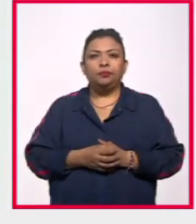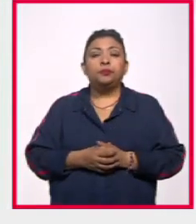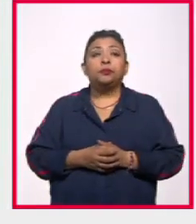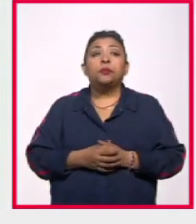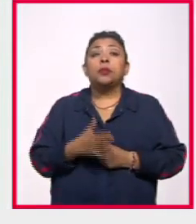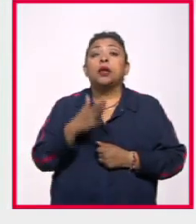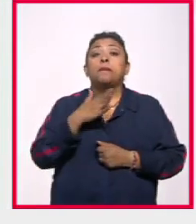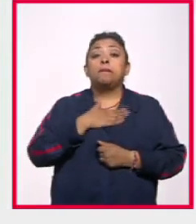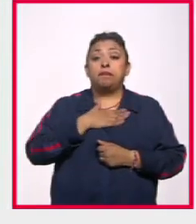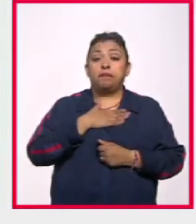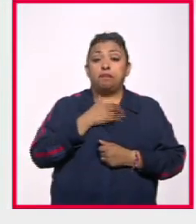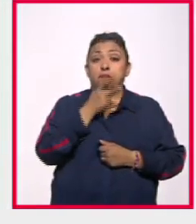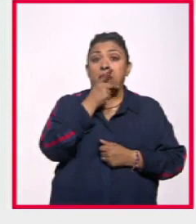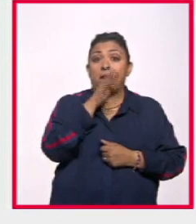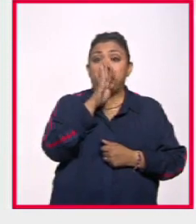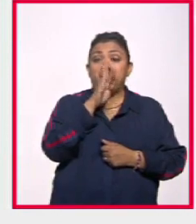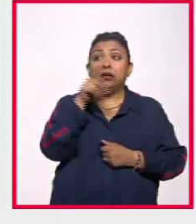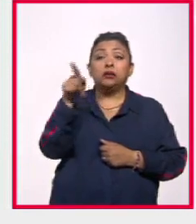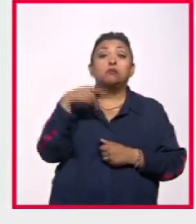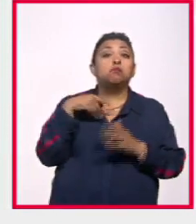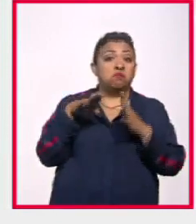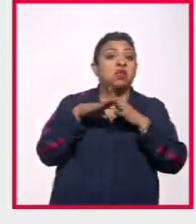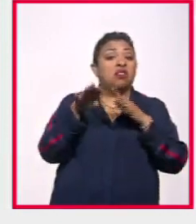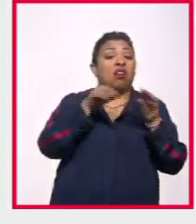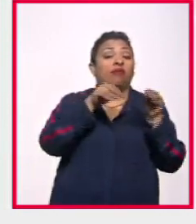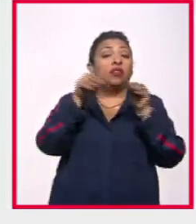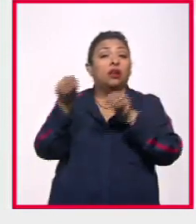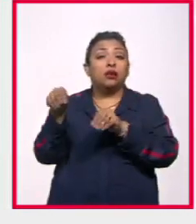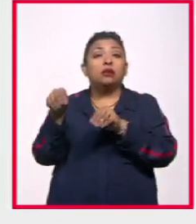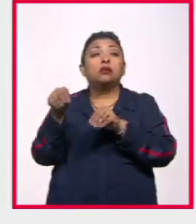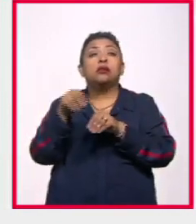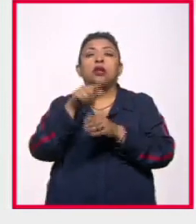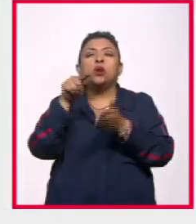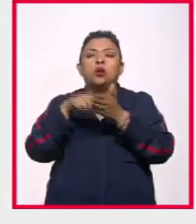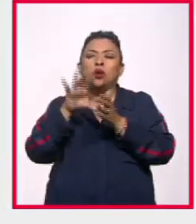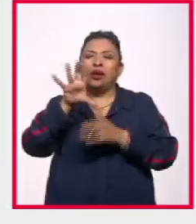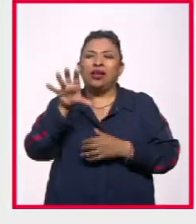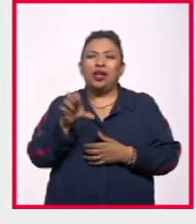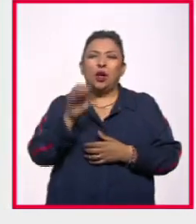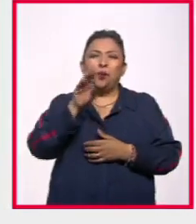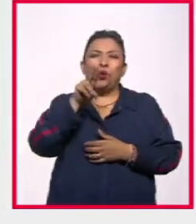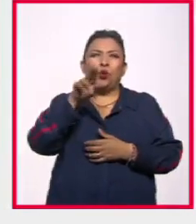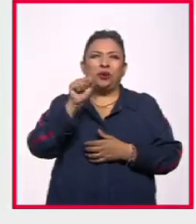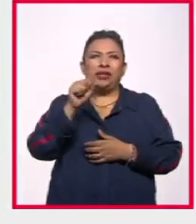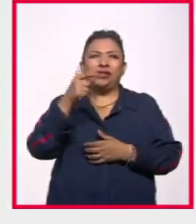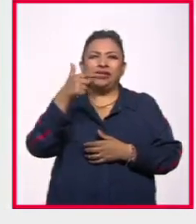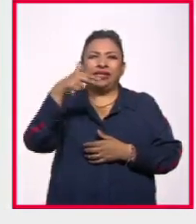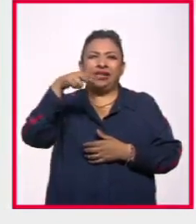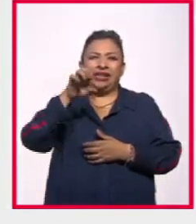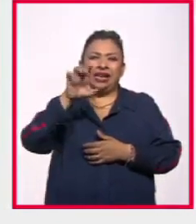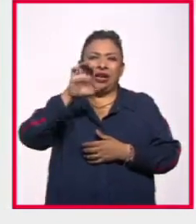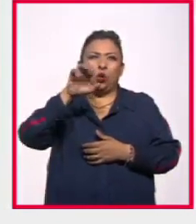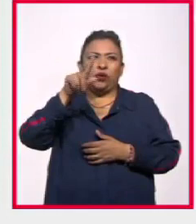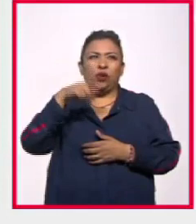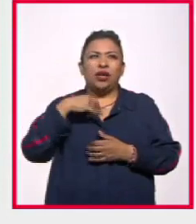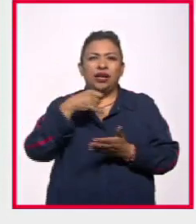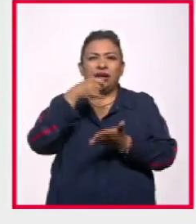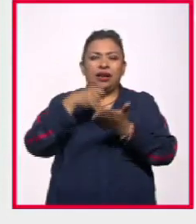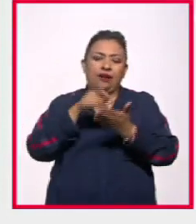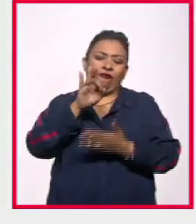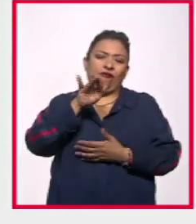Yo soy hija de inmigrantes, Bubis, de la tribu Bubi de Guinea Ecuatorial, de la isla de Fernando